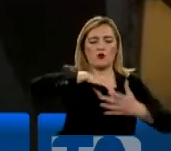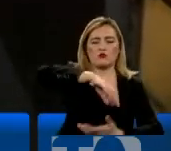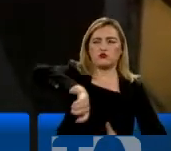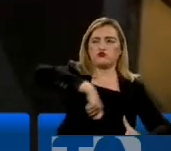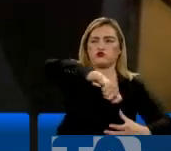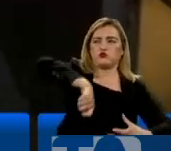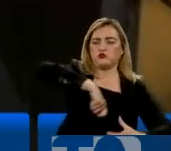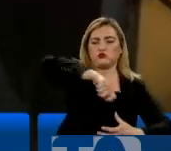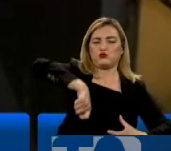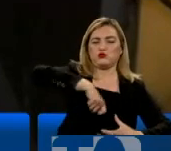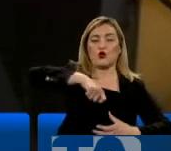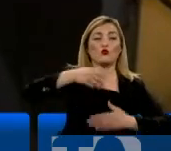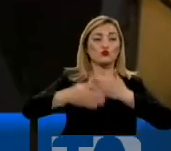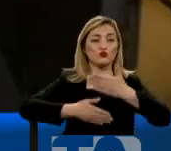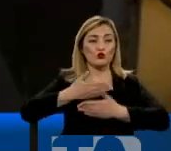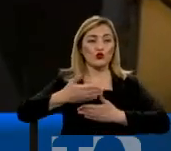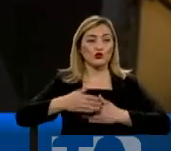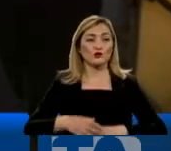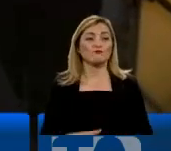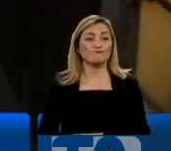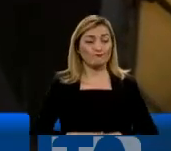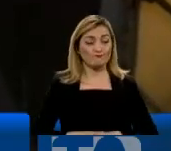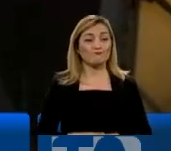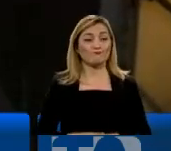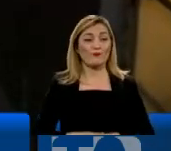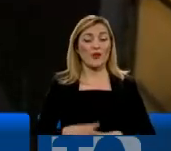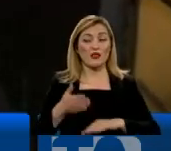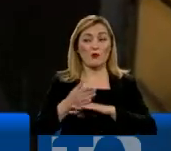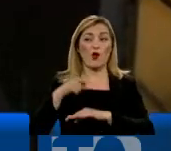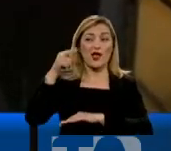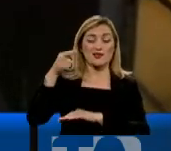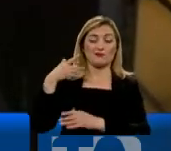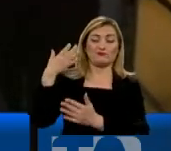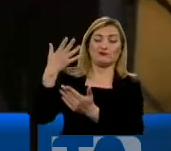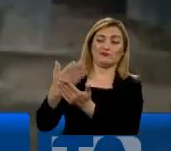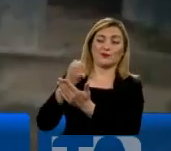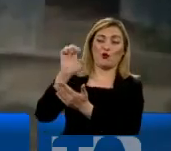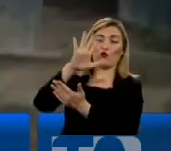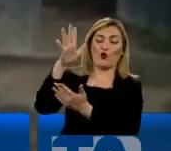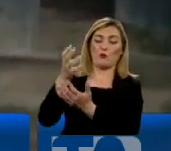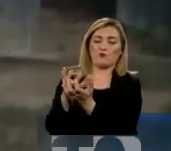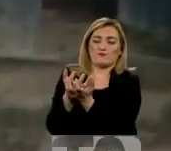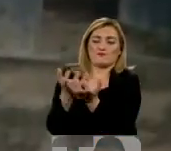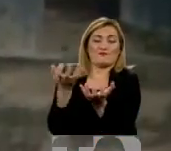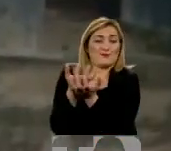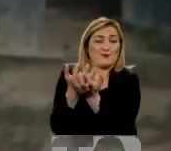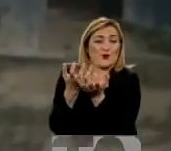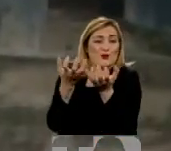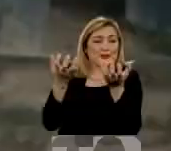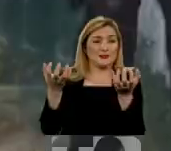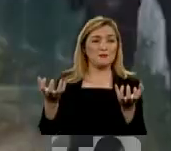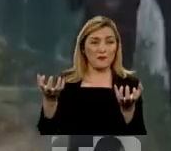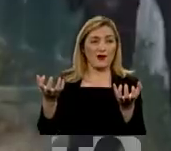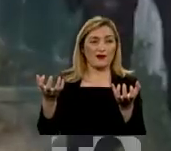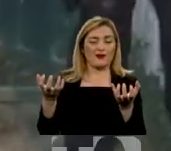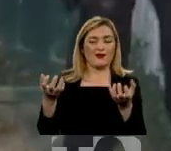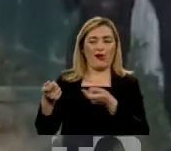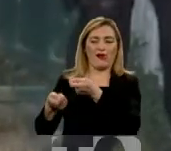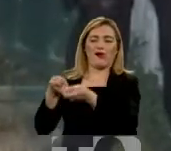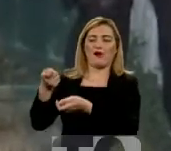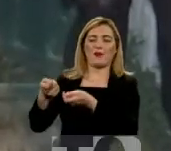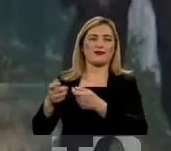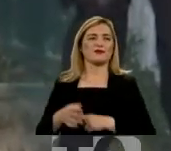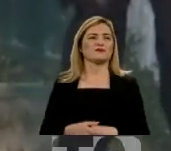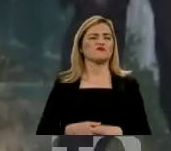exterior esta droga para su proceso de decantación, separar nuevamente el líquido de la droga y para poder comercializarla. Y no era el único cargamento que la policía encontró en un inmueble